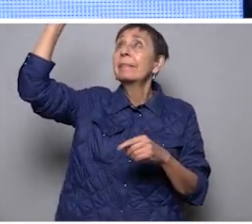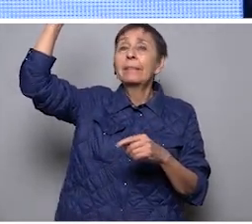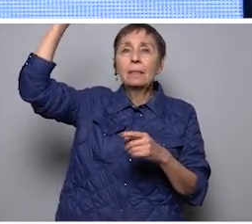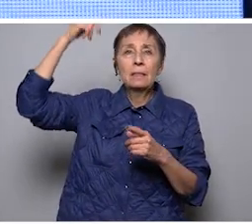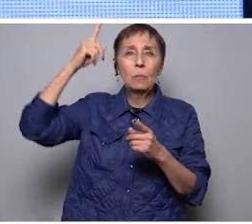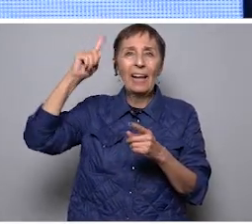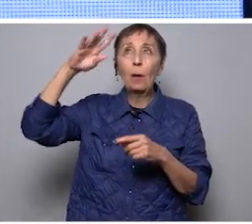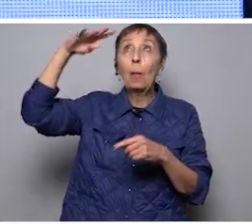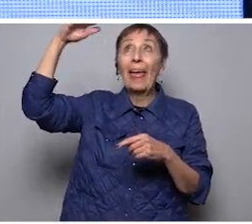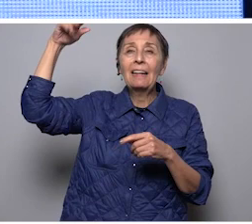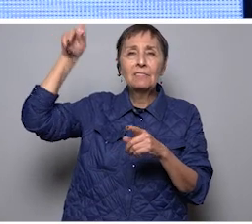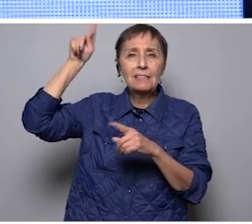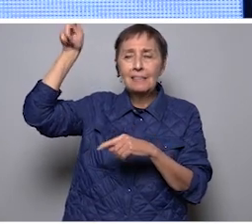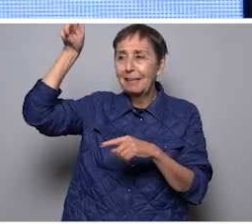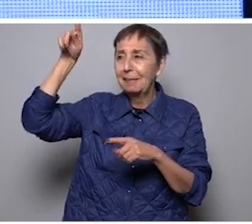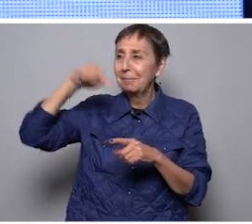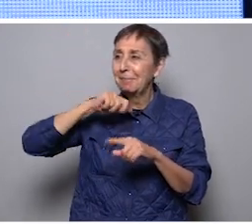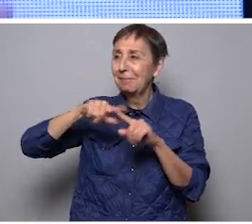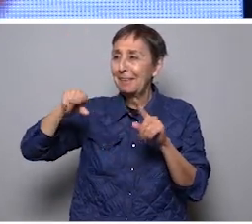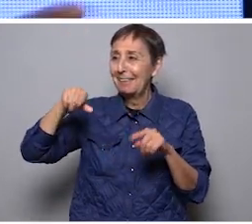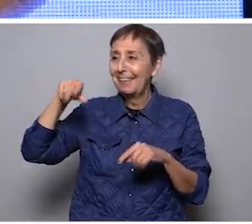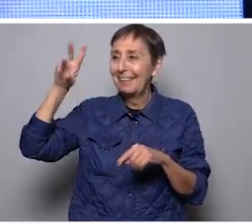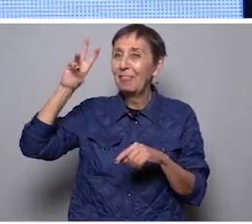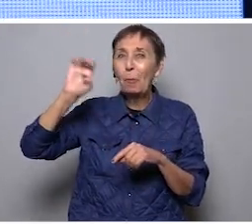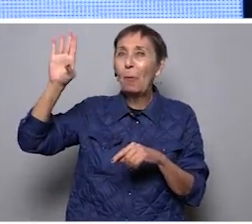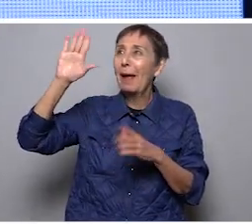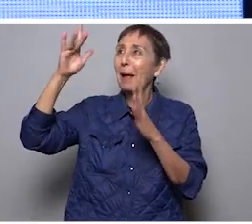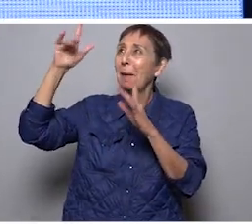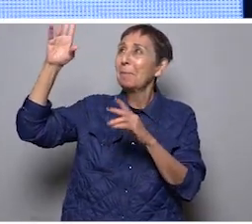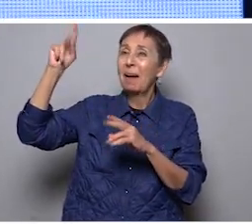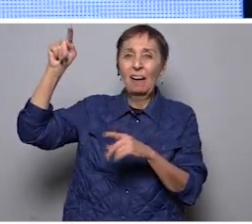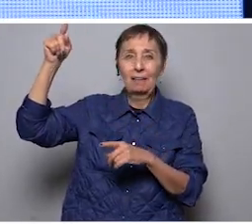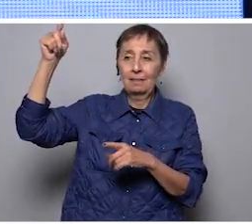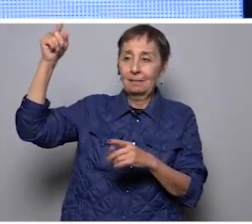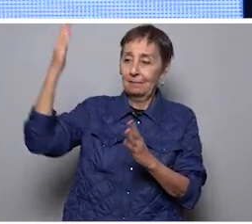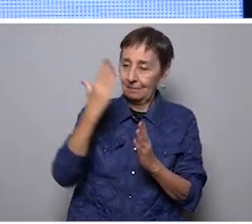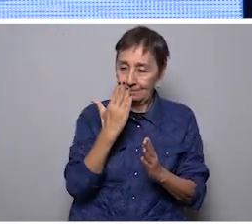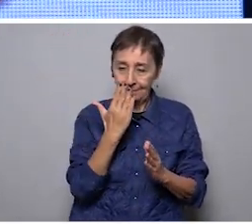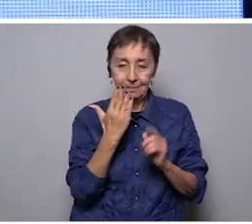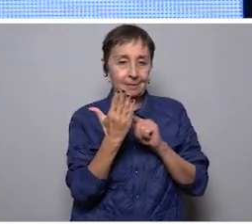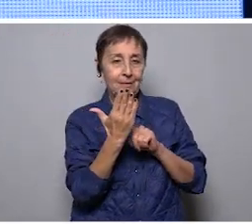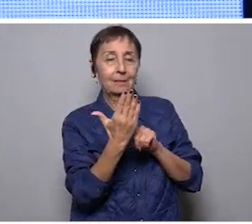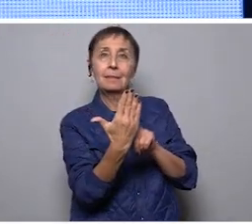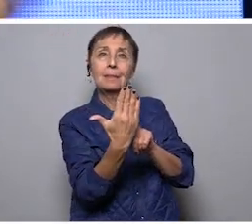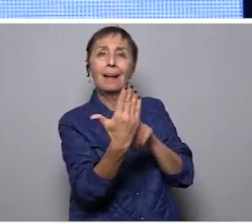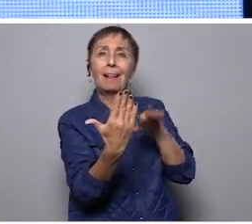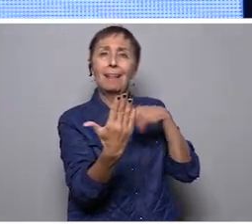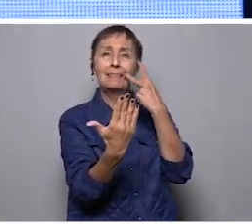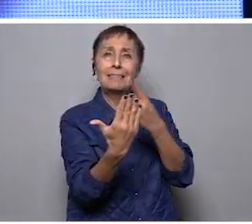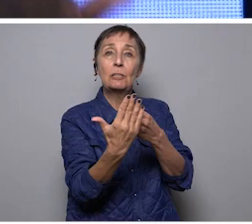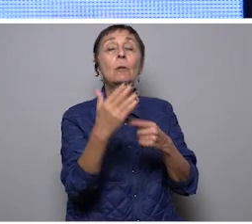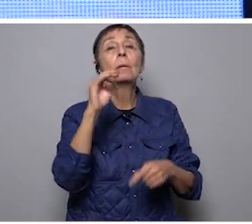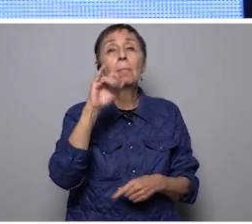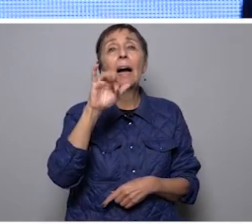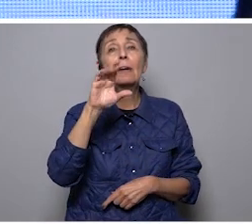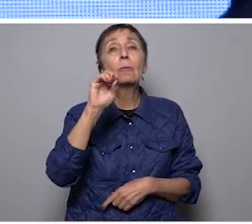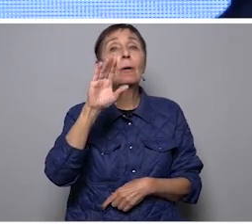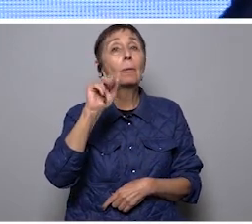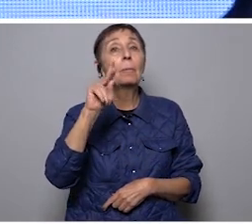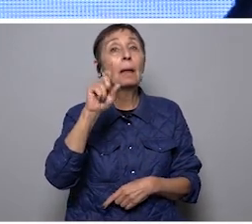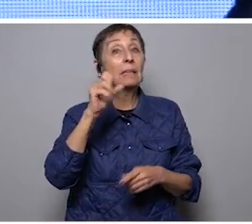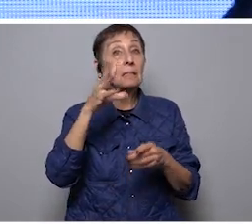y los microban son parte de la comunidad entonces decía Bueno cómo lo podrían hacer mi conclusión es que nosotros debemos haer